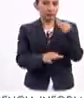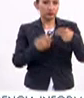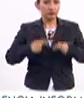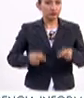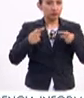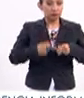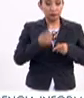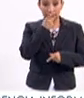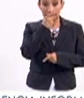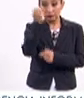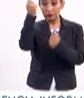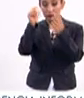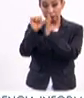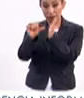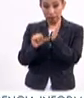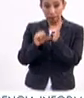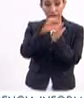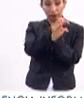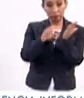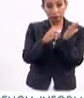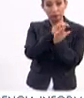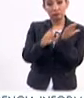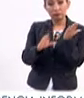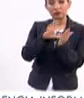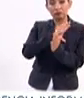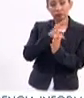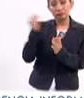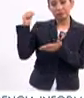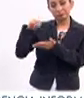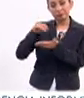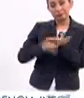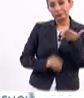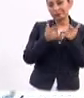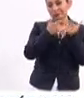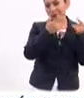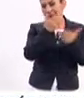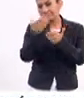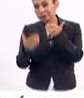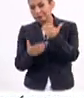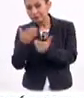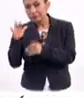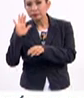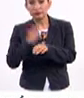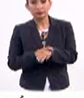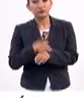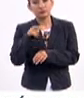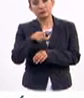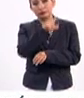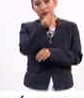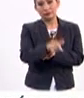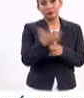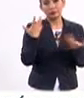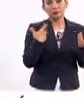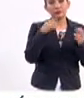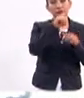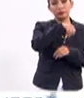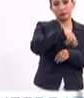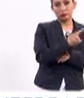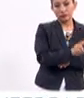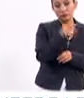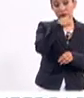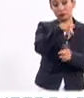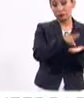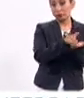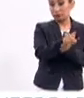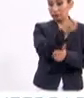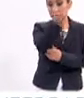mundo. Eso lo dice varios artículos que se han desarrollado a lo largo de la historia, principalmente después de la creación de la Organización de las Naciones Unidas, como